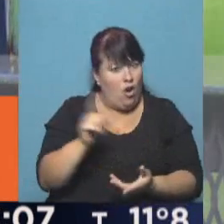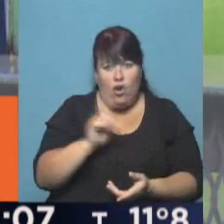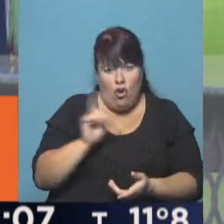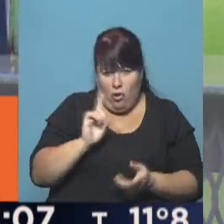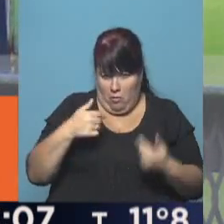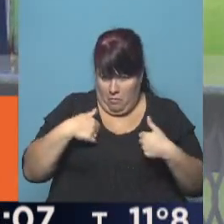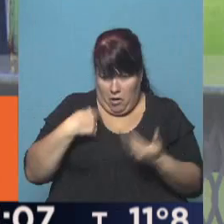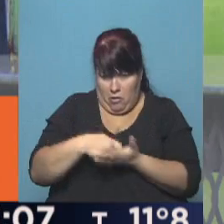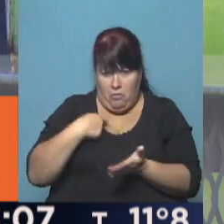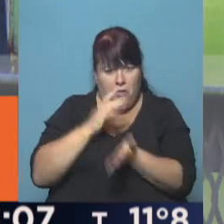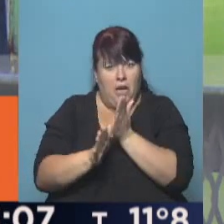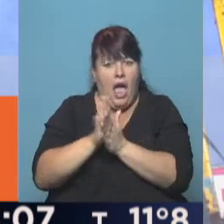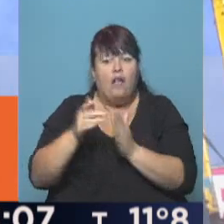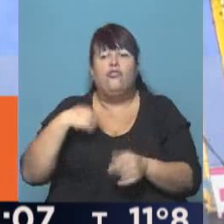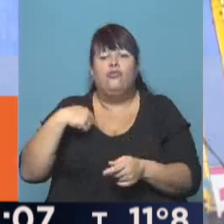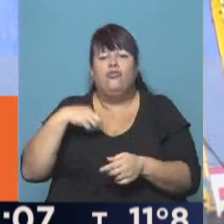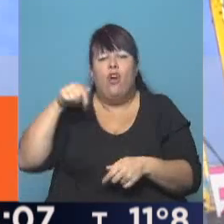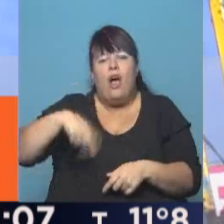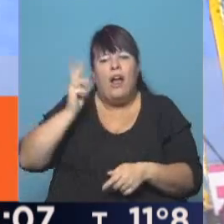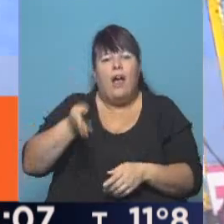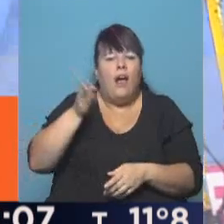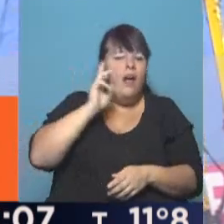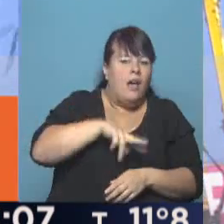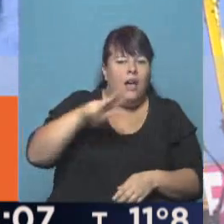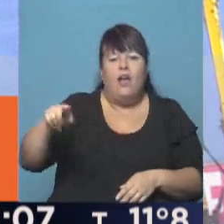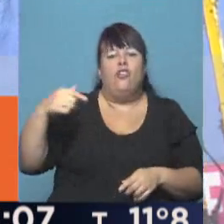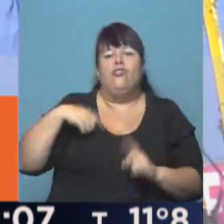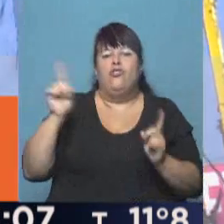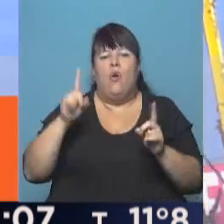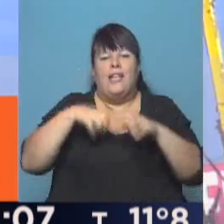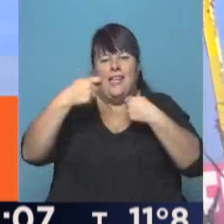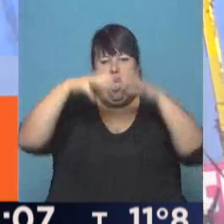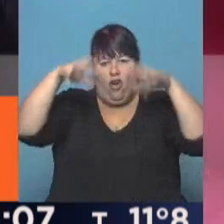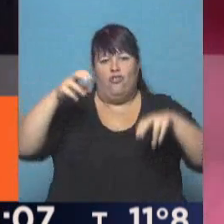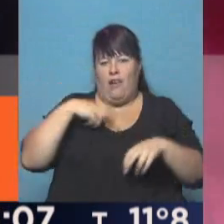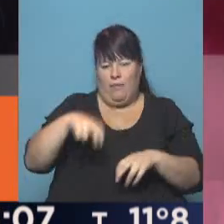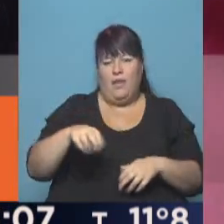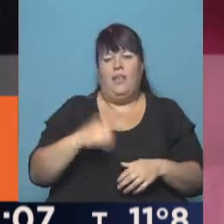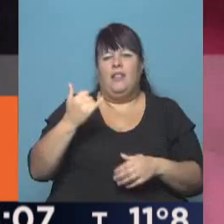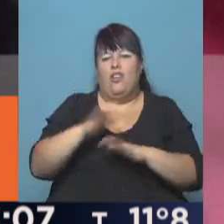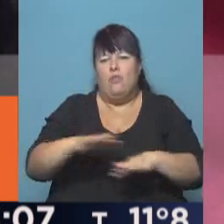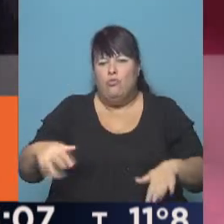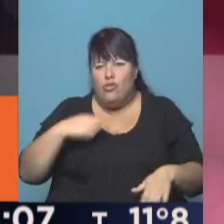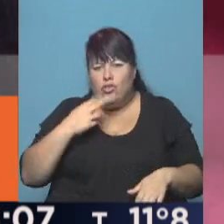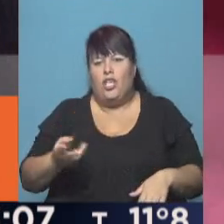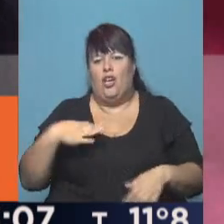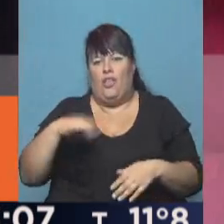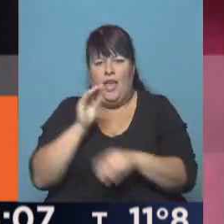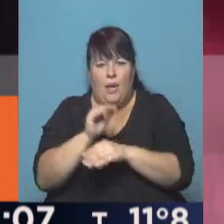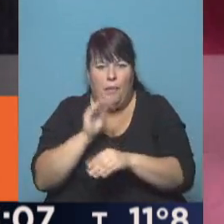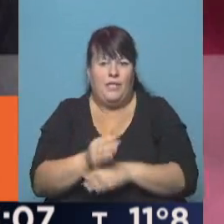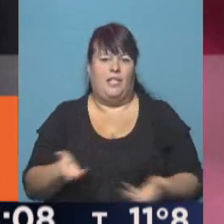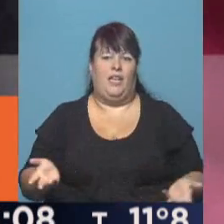No, a mí no me cobra, porque yo camino por la calle. O sea, yo no tengo puesto. Aquí, tenemos chicos, un montón de chicos que tenemos que